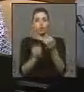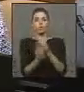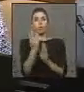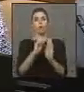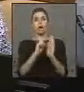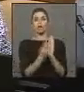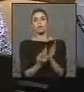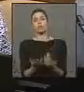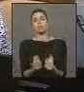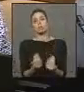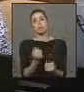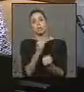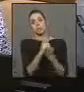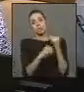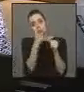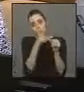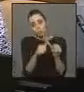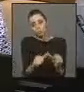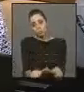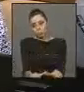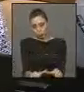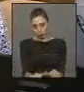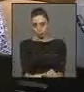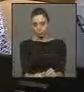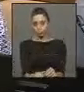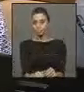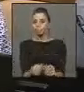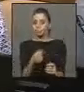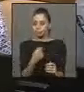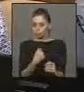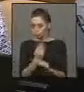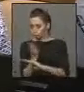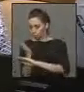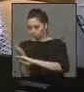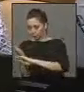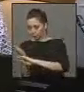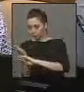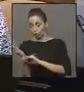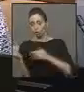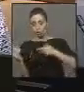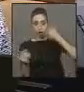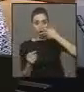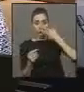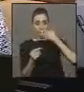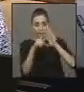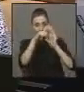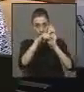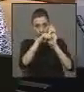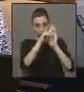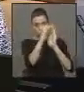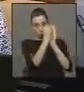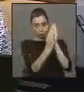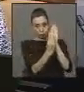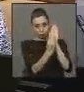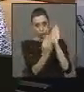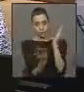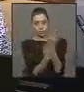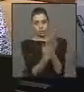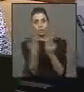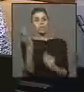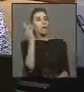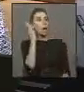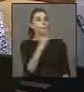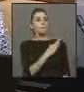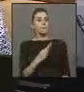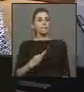reforma que han esperado por tanto tiempo. Por eso solicito que junto a mi intervención se pueda hacer llegar a la Ministra Javiera